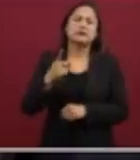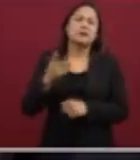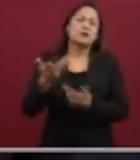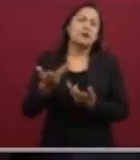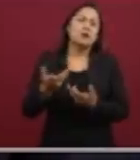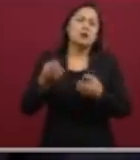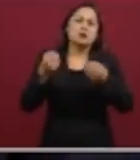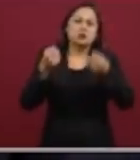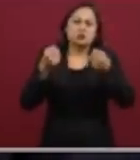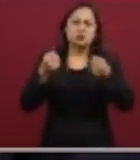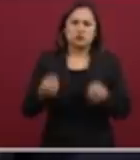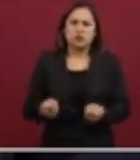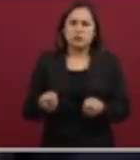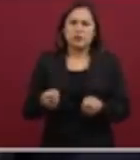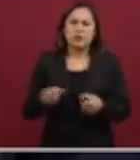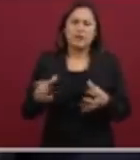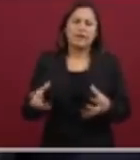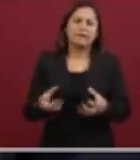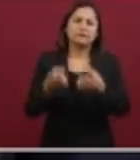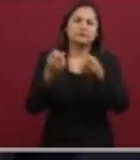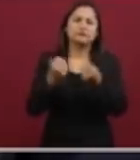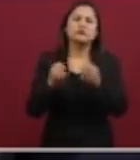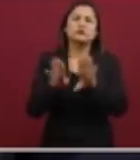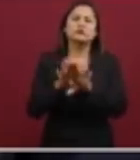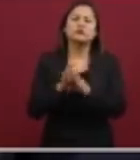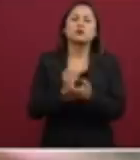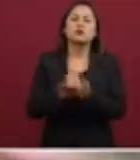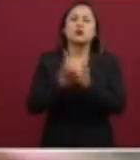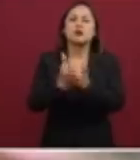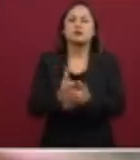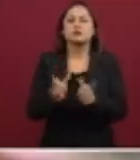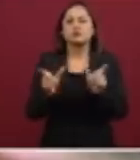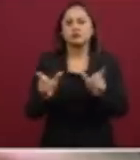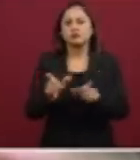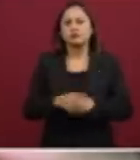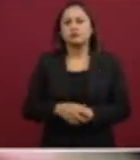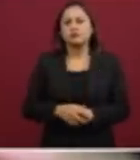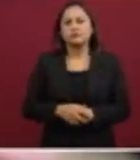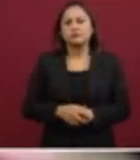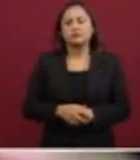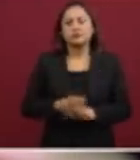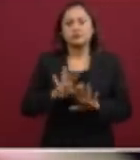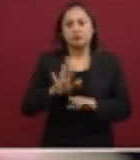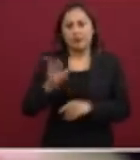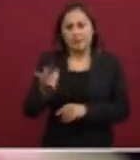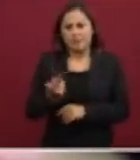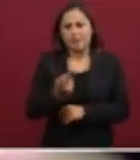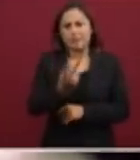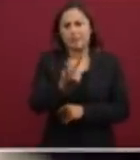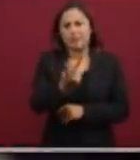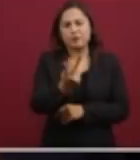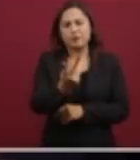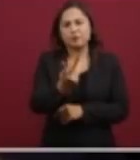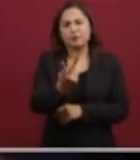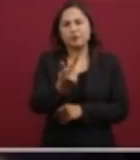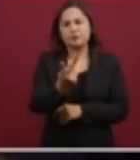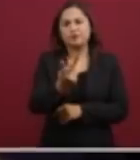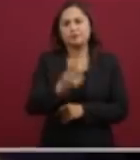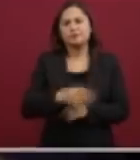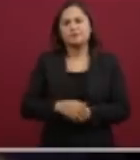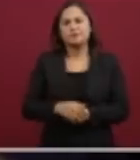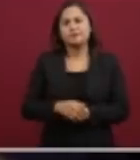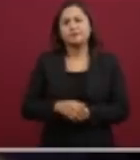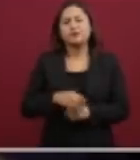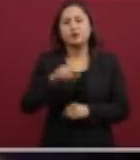y va por una solución moral de fondo. La pregunta es, ¿cuáles son los puntos básicos de su